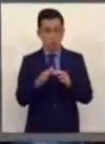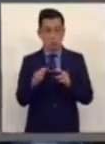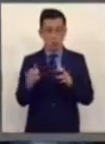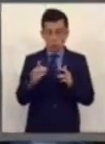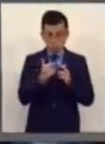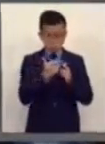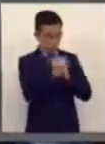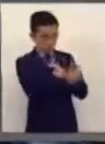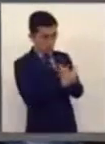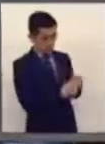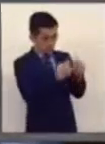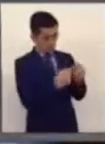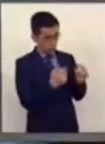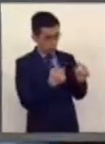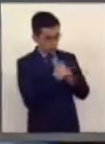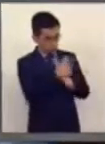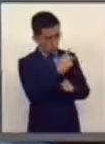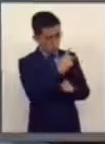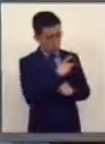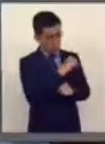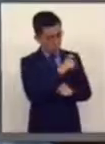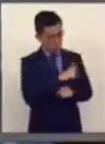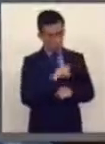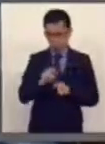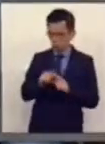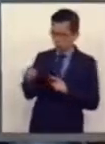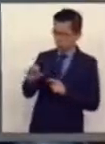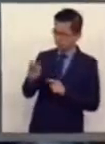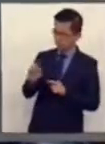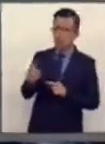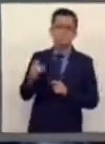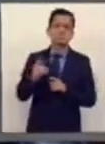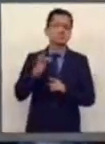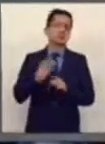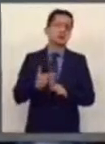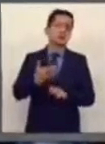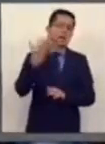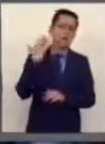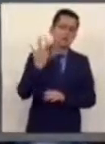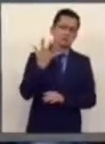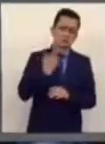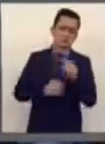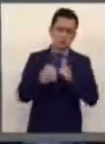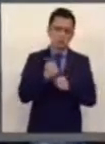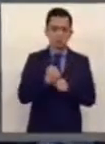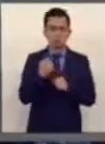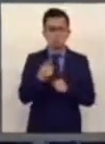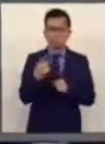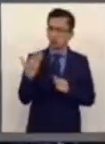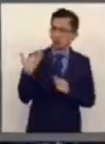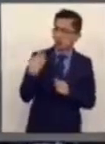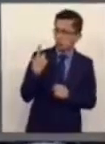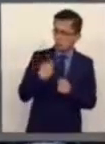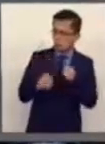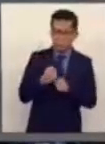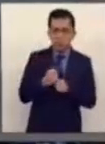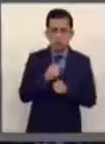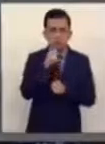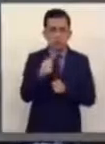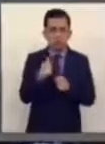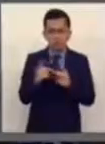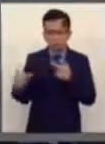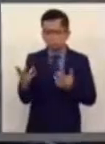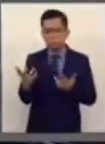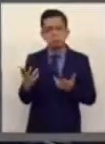con Pemex o CFE hace 5 años, pero que durante el año anterior no tuvo ninguna, puede ser